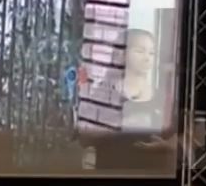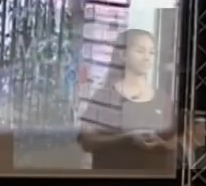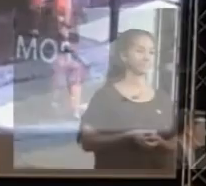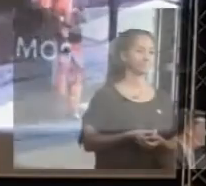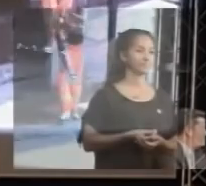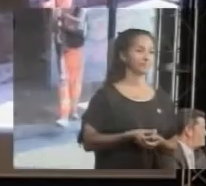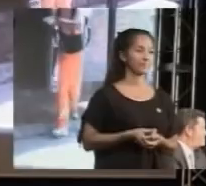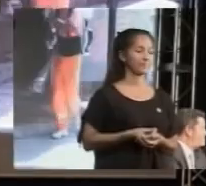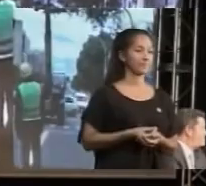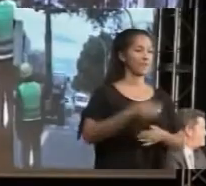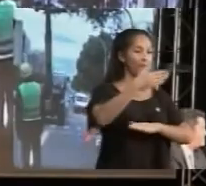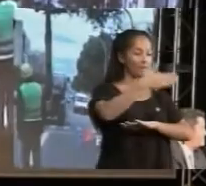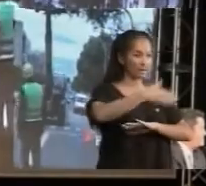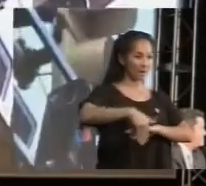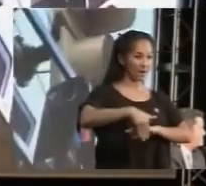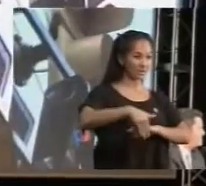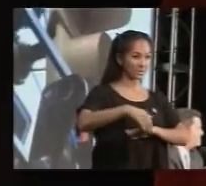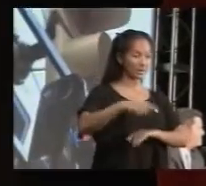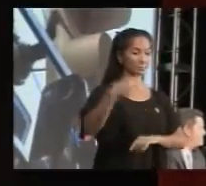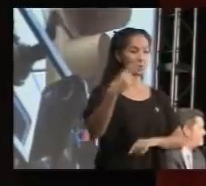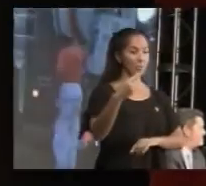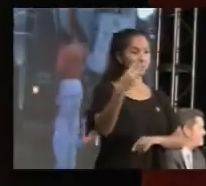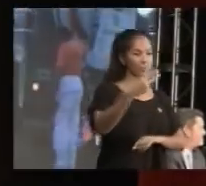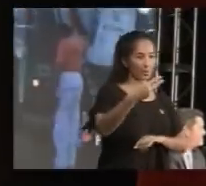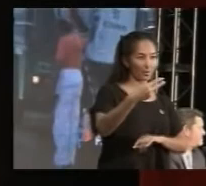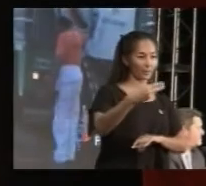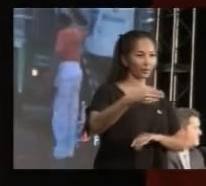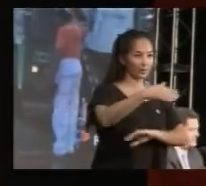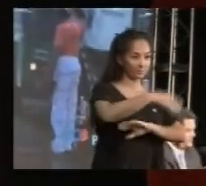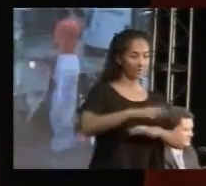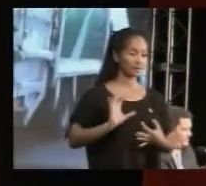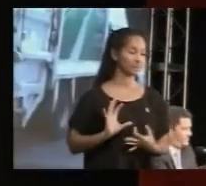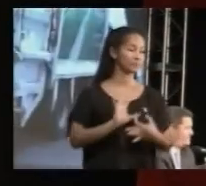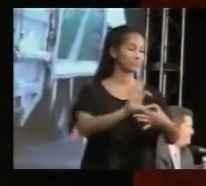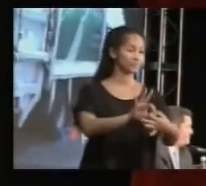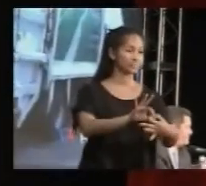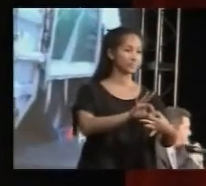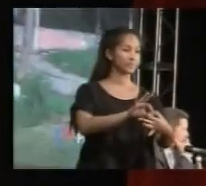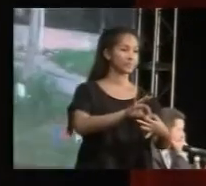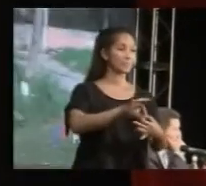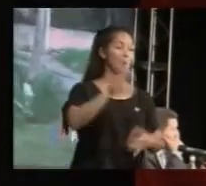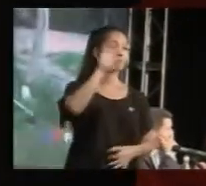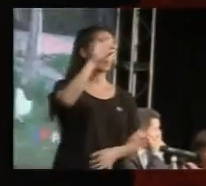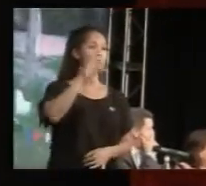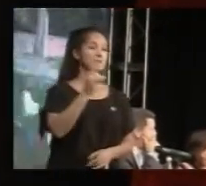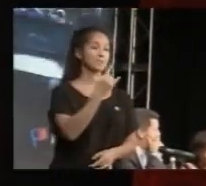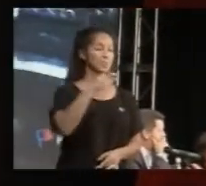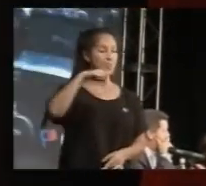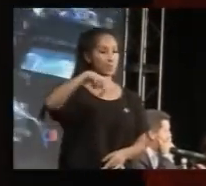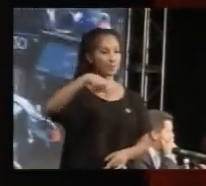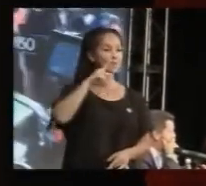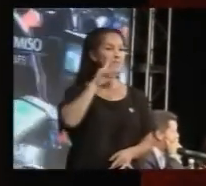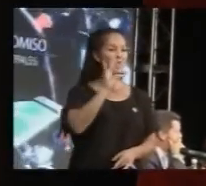desde San Newbery hacer Metrobús hasta la intersección con Provincias Unidas, de así carril exclusivo hasta Artigas, bajando